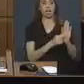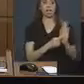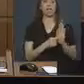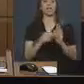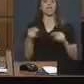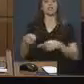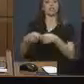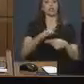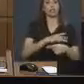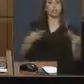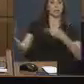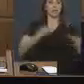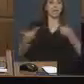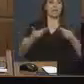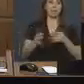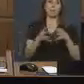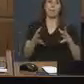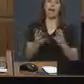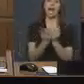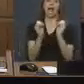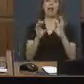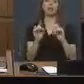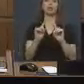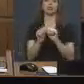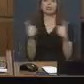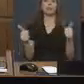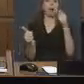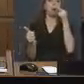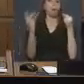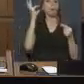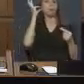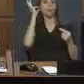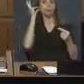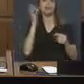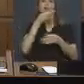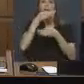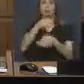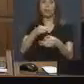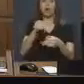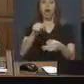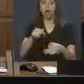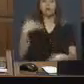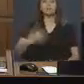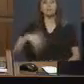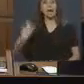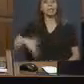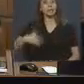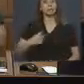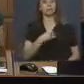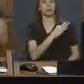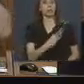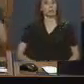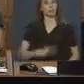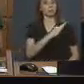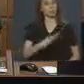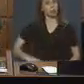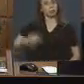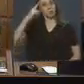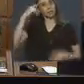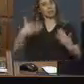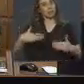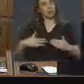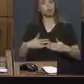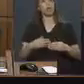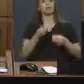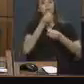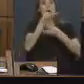fuerte en la sociedad chilena, de avanzar hacia una educación no sexista, y que tenemos que mencionarlo porque es cada día más importante y como parlamentarios nos parece importante instalar estos